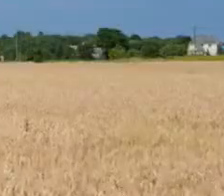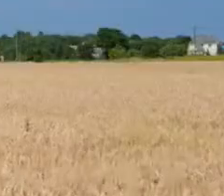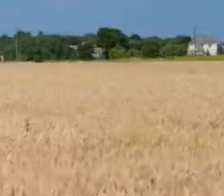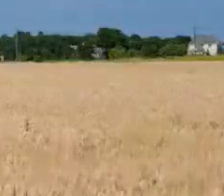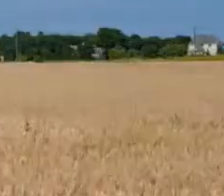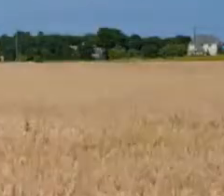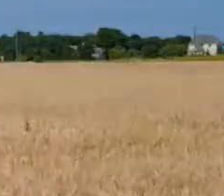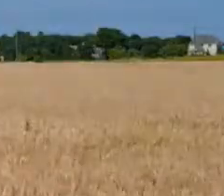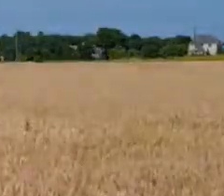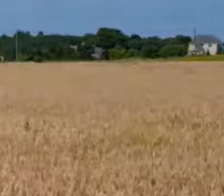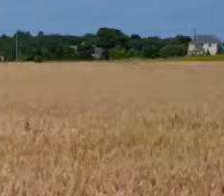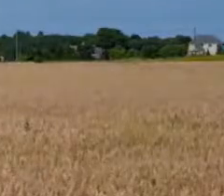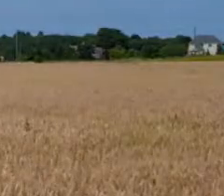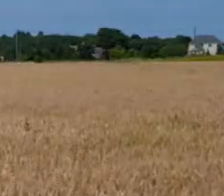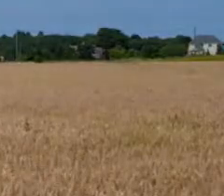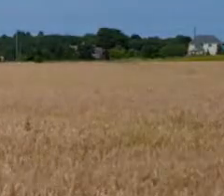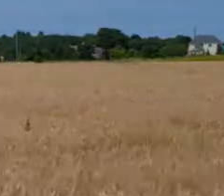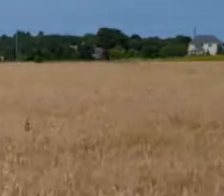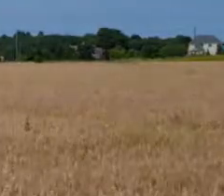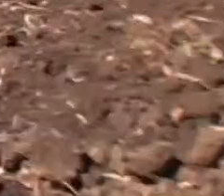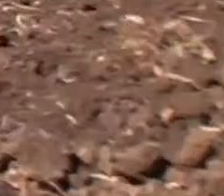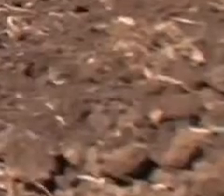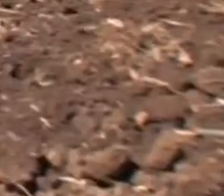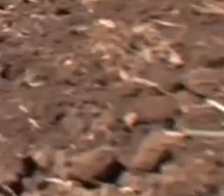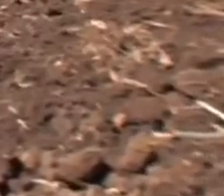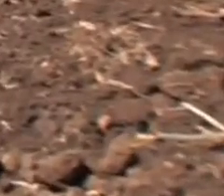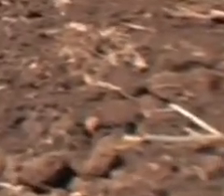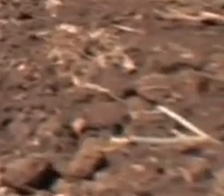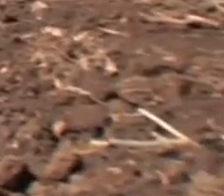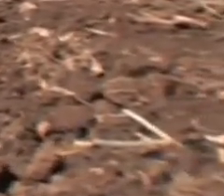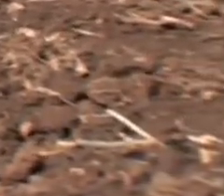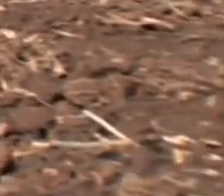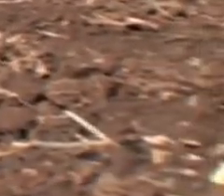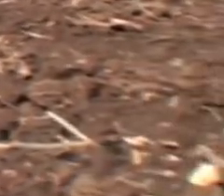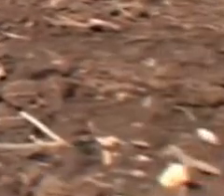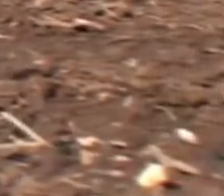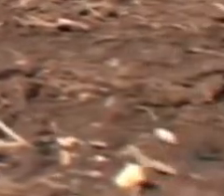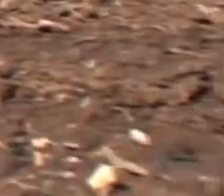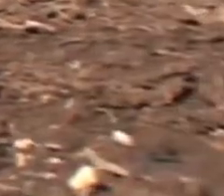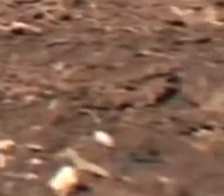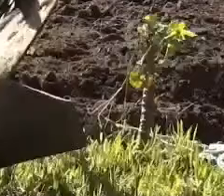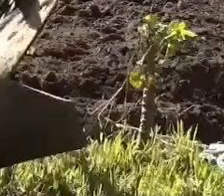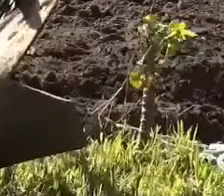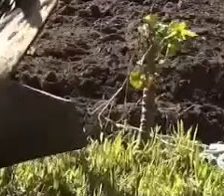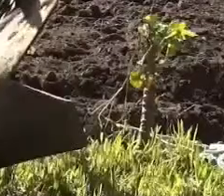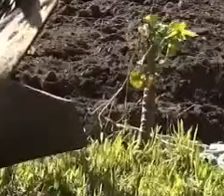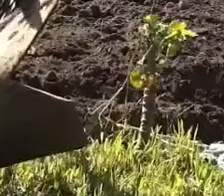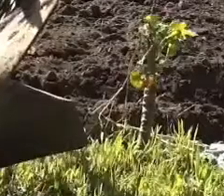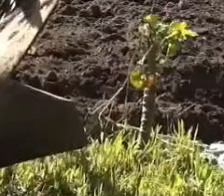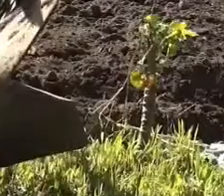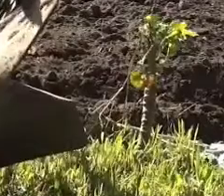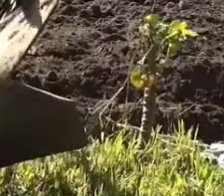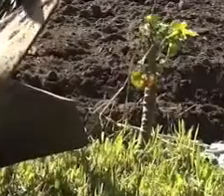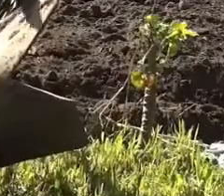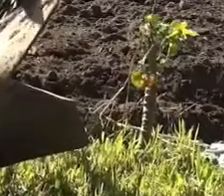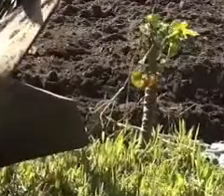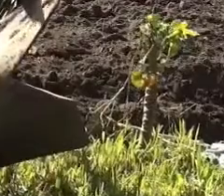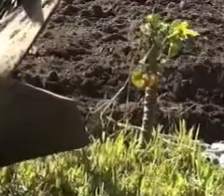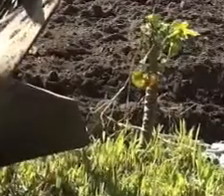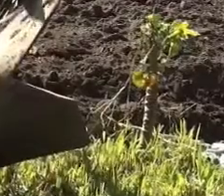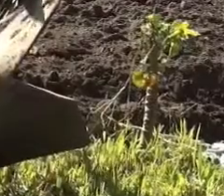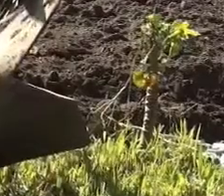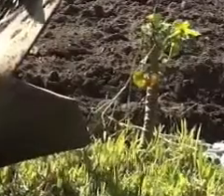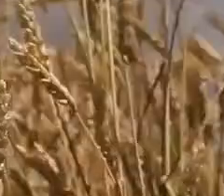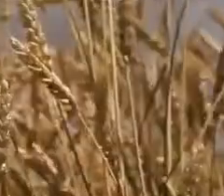Naciones Unidas para la Agricultura Familiar es un marco de acción para avanzar en el fortalecimiento de la agricultura familiar